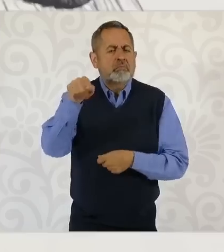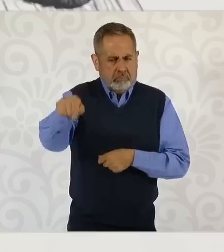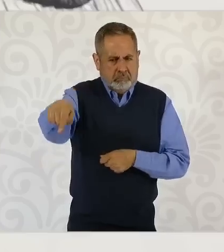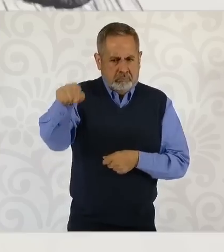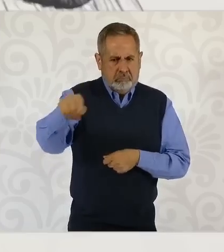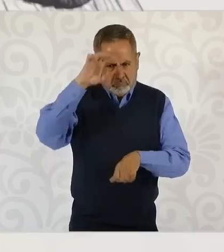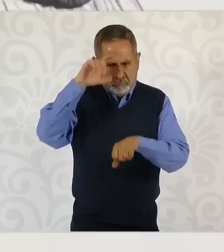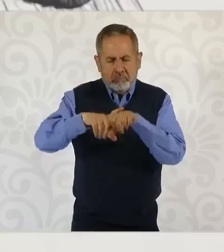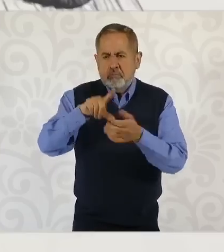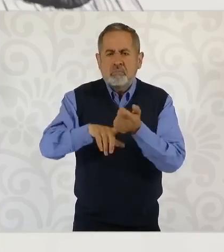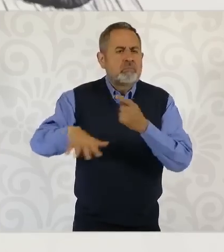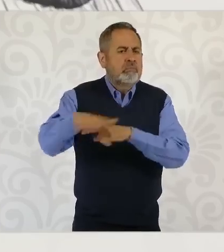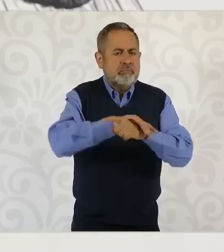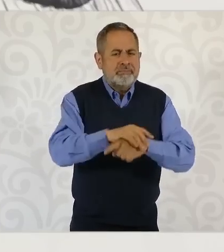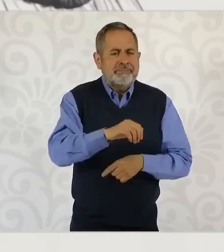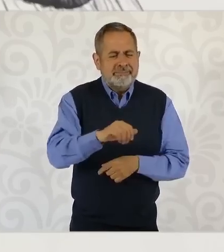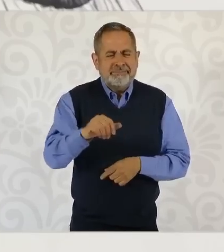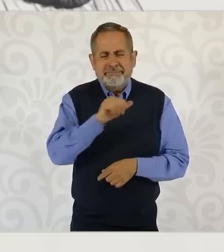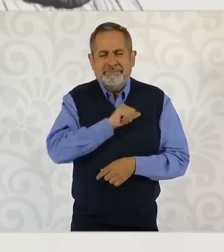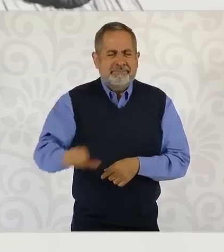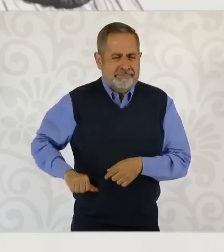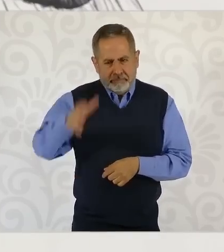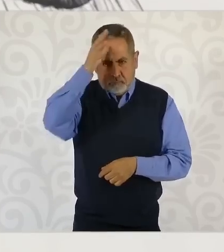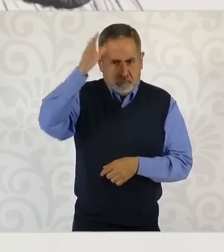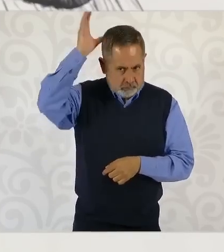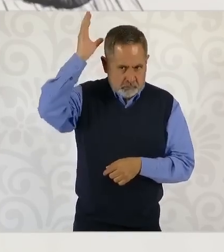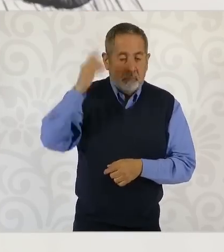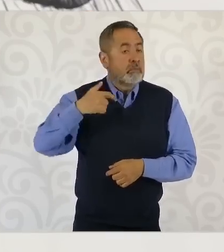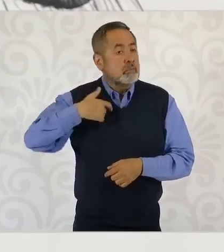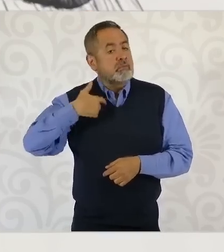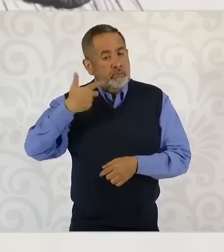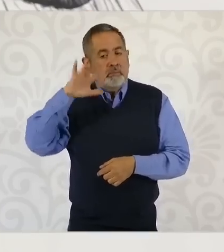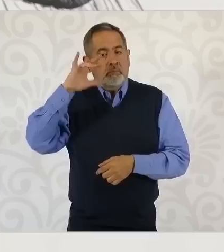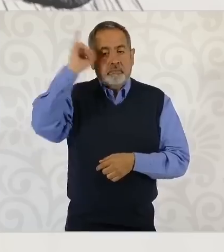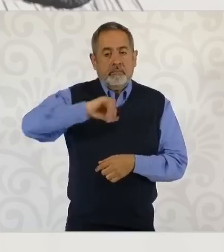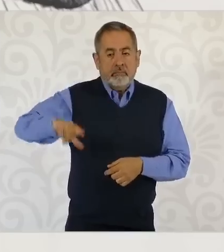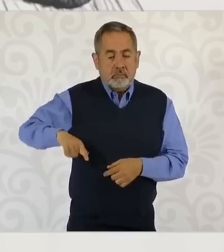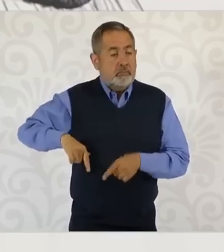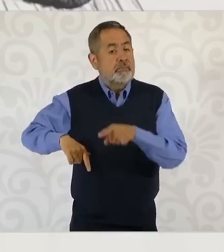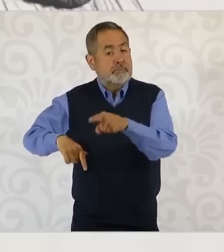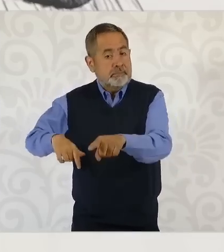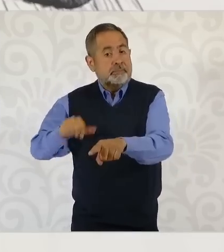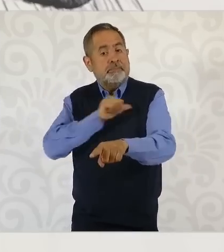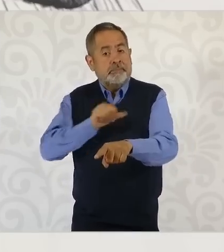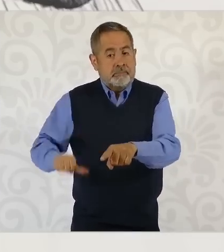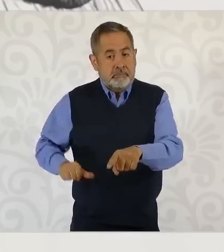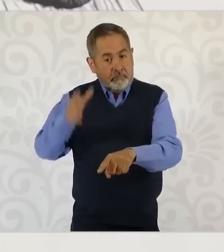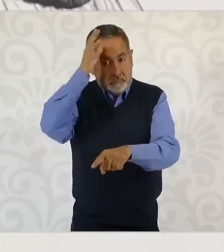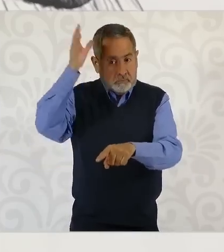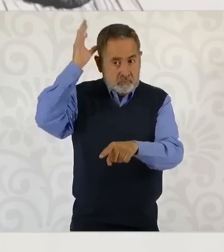en la alcaldía Cuauhtémoc. Cuando fui jefa de gobierno, la entonces alcaldesa de la Cuauhtémoc